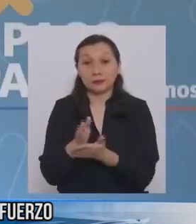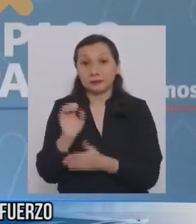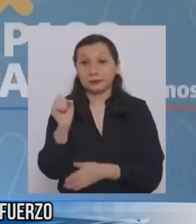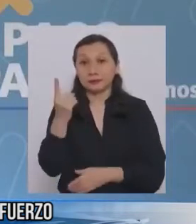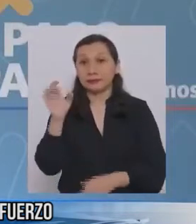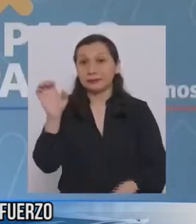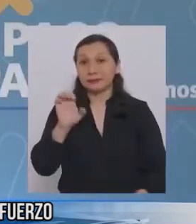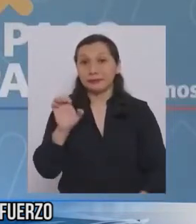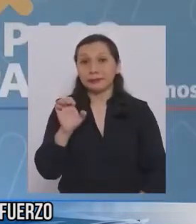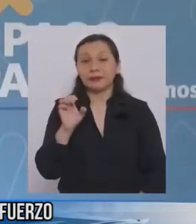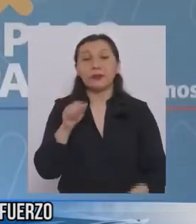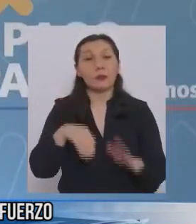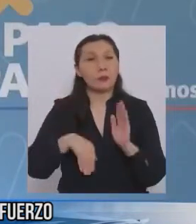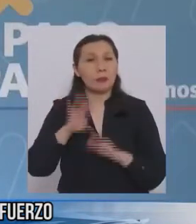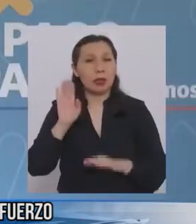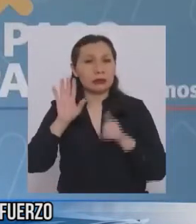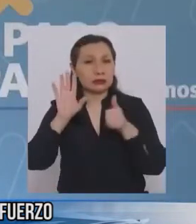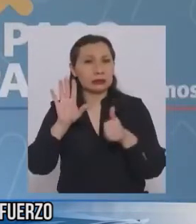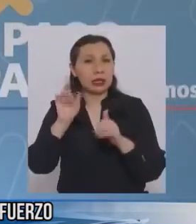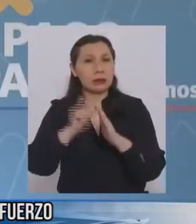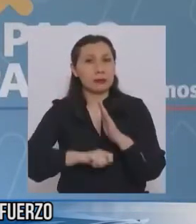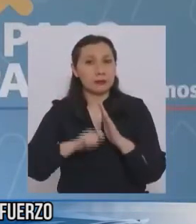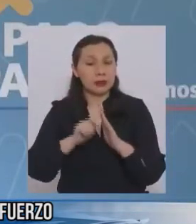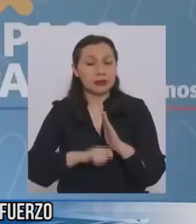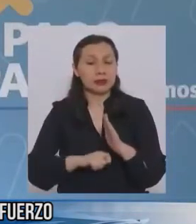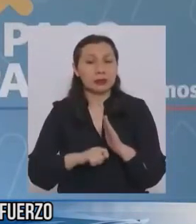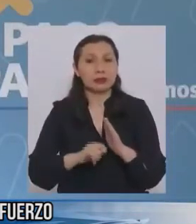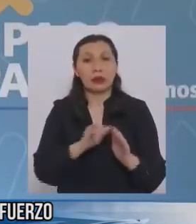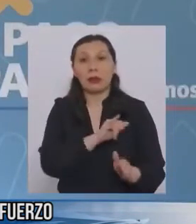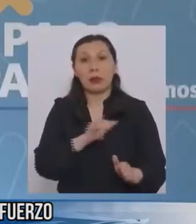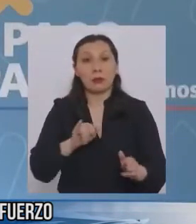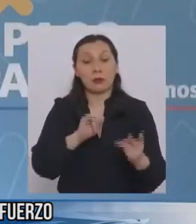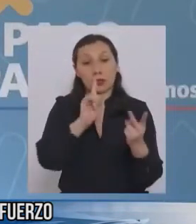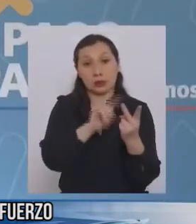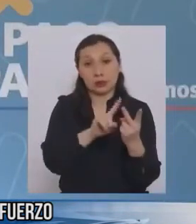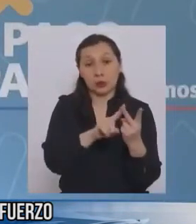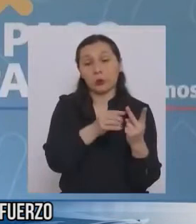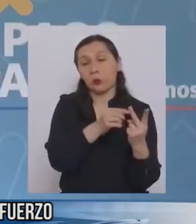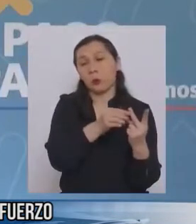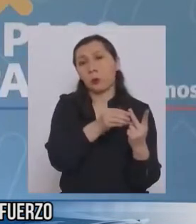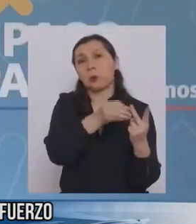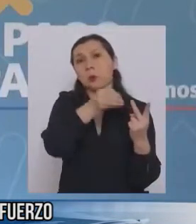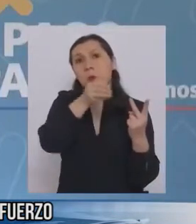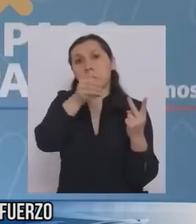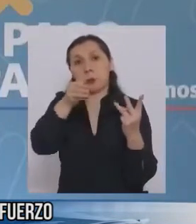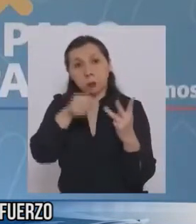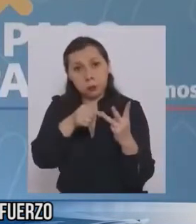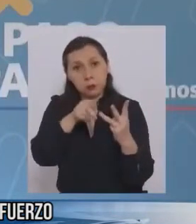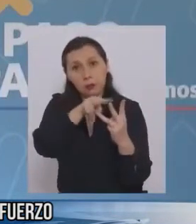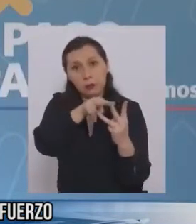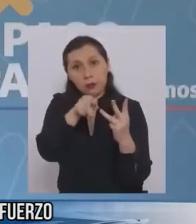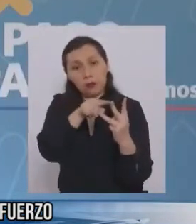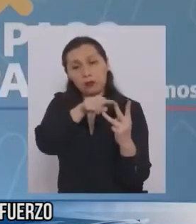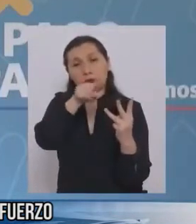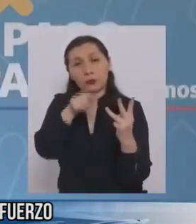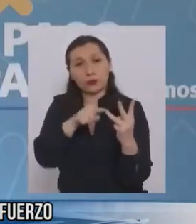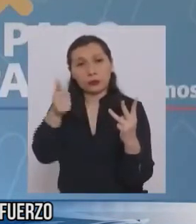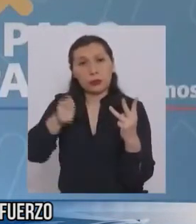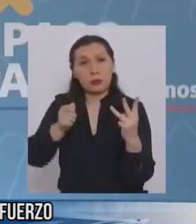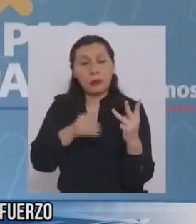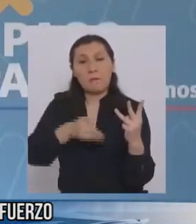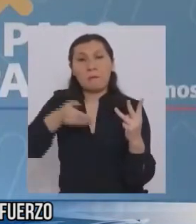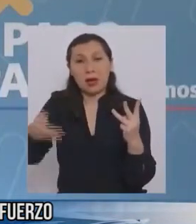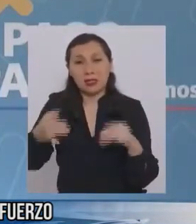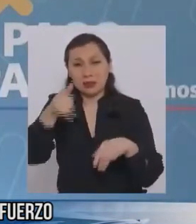primero de enero lo que lleve más de seis meses después de su segunda dosis y no se han colocado la dosis de refuerzo